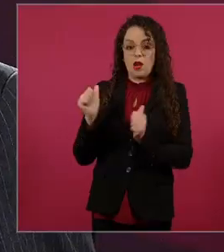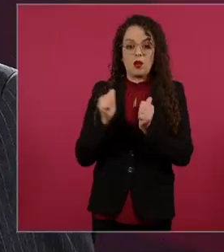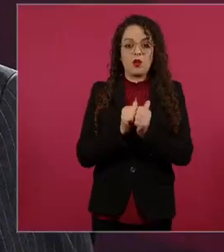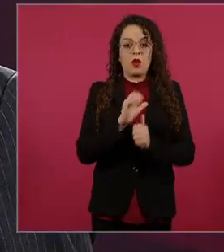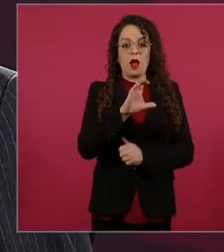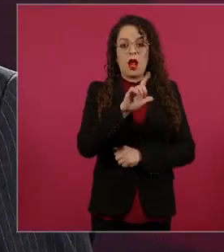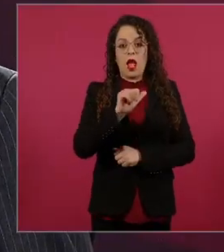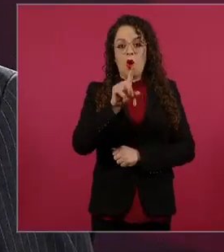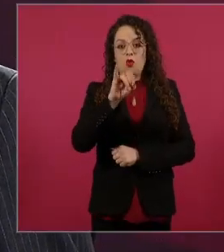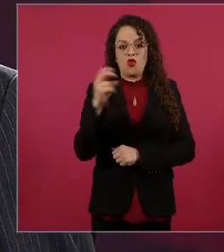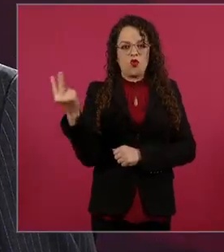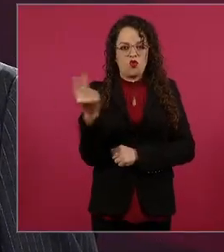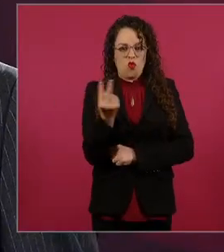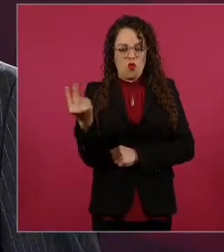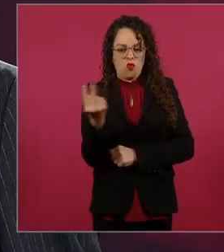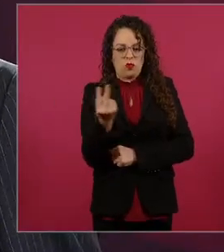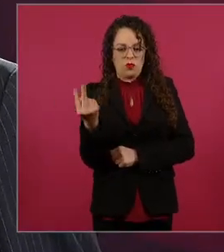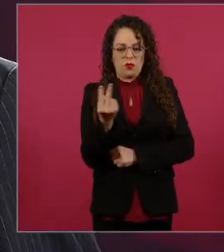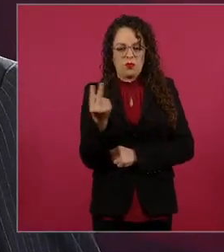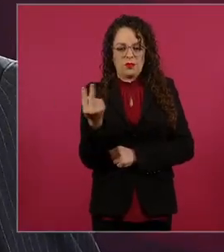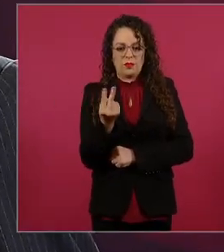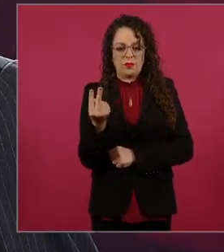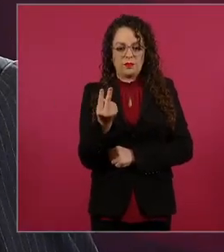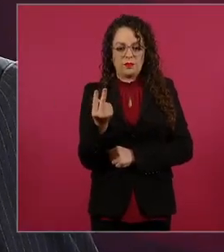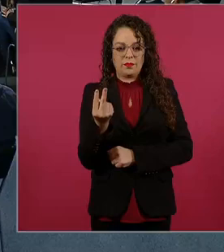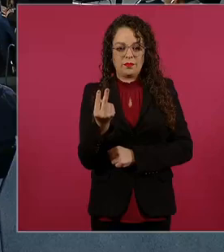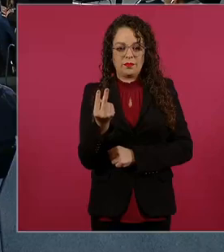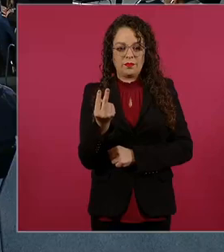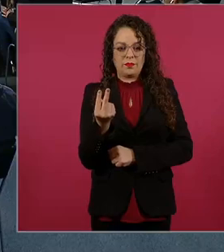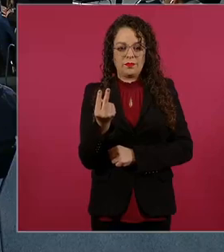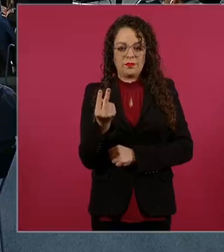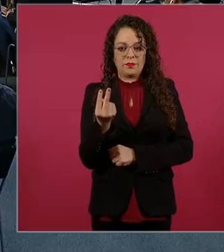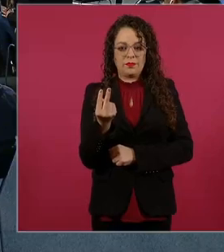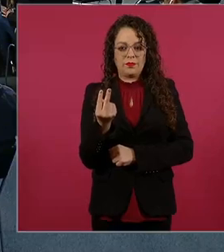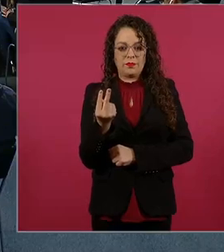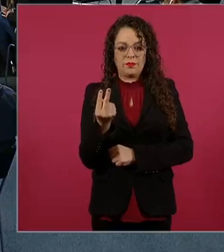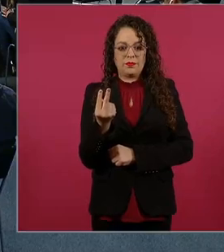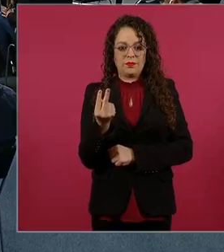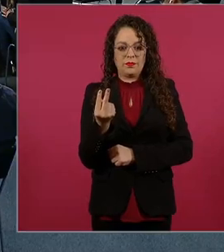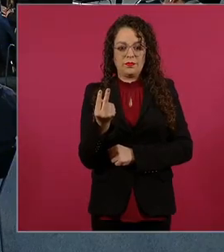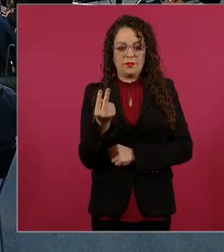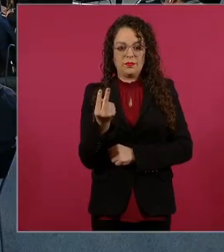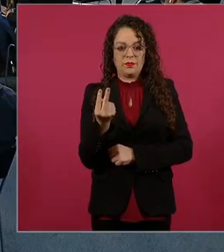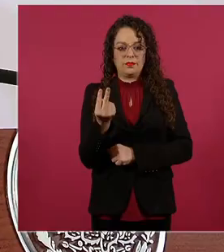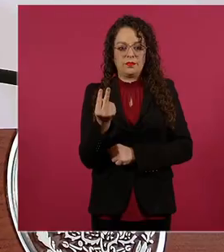este no tienes ahí la tasa que hizo Claudio en el 21